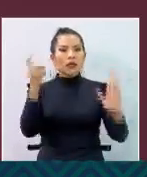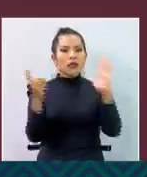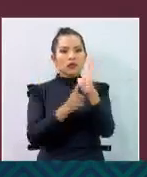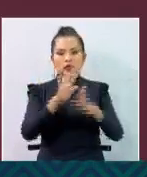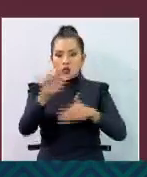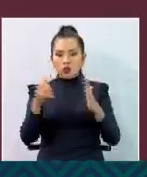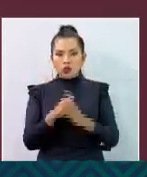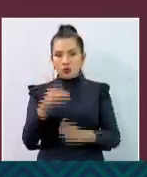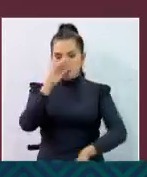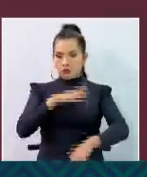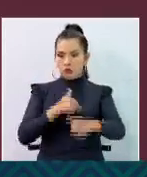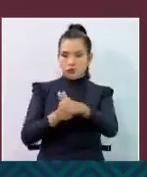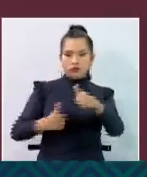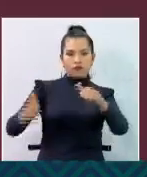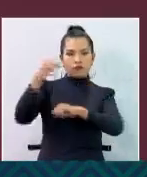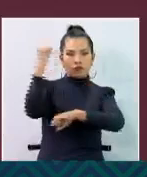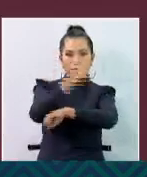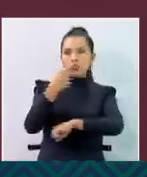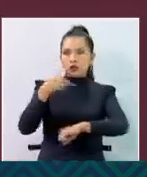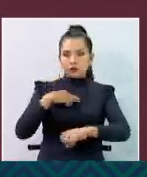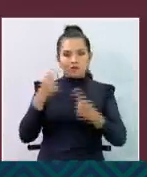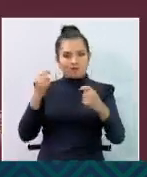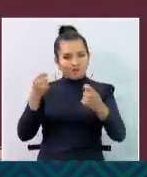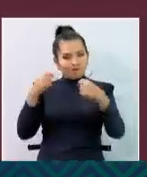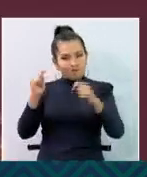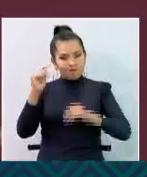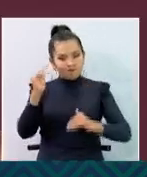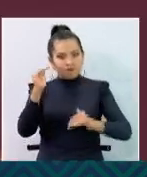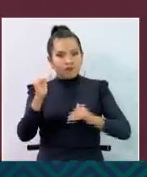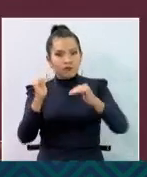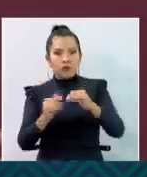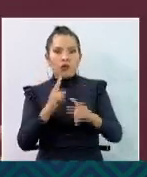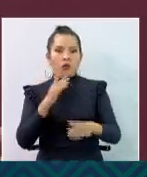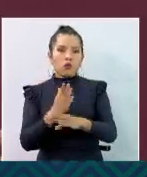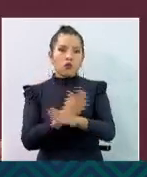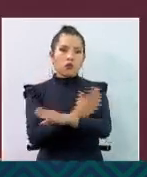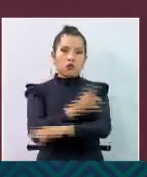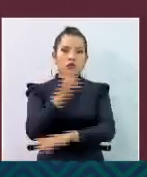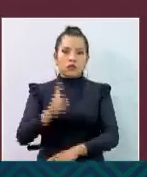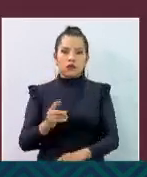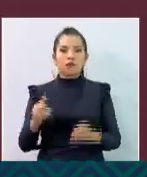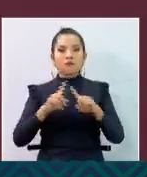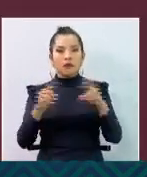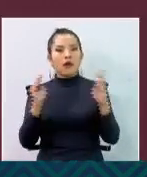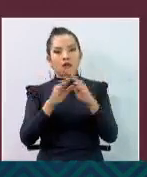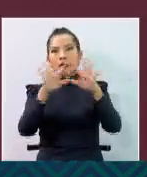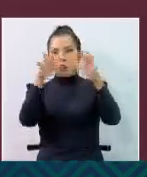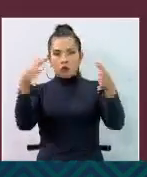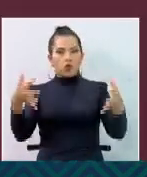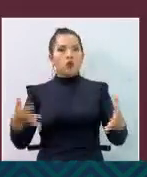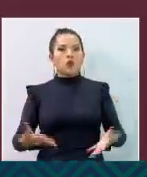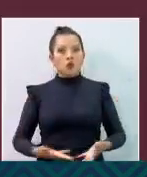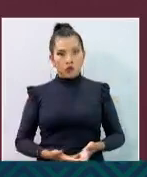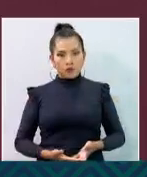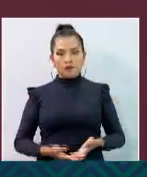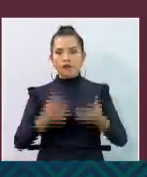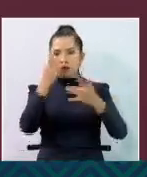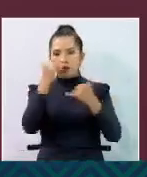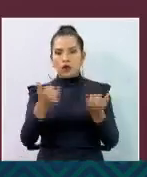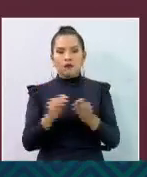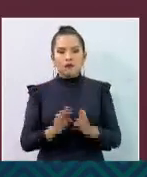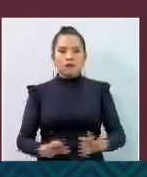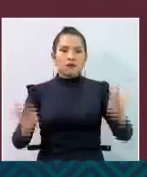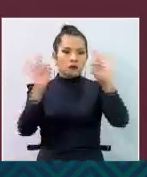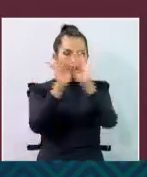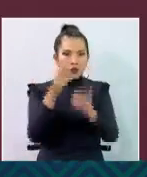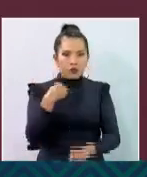del patriarcado dentro del Estado, que pocos estados en la región lo llegan a hacer, más en el mundo. Es importante porque nos ayuda